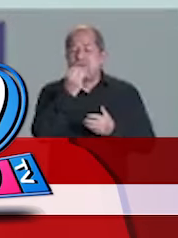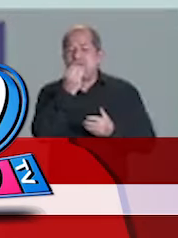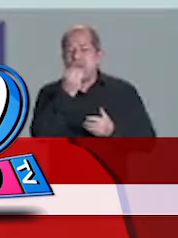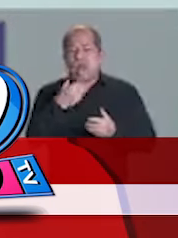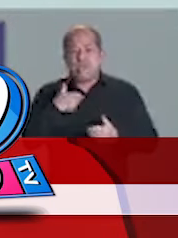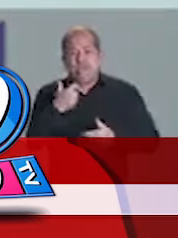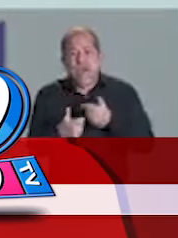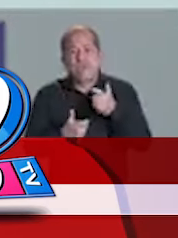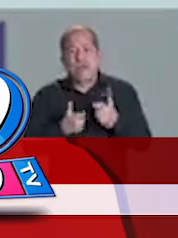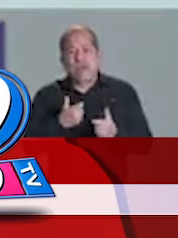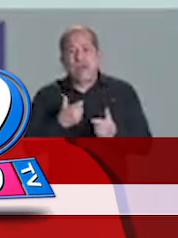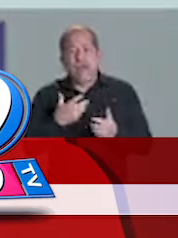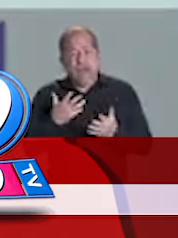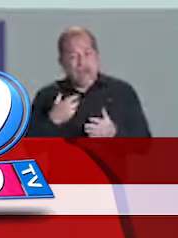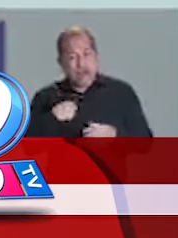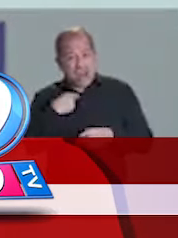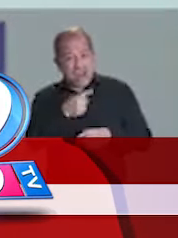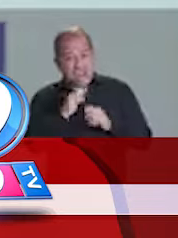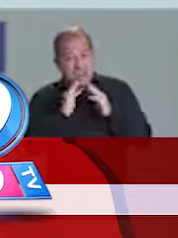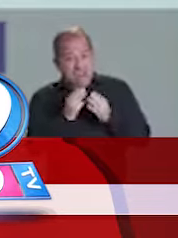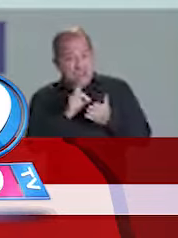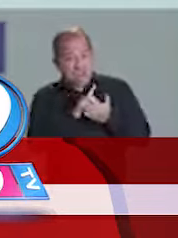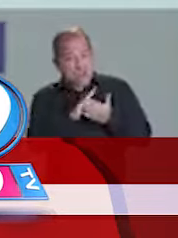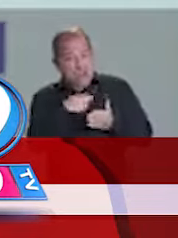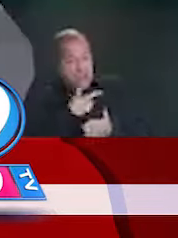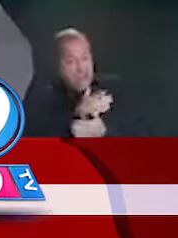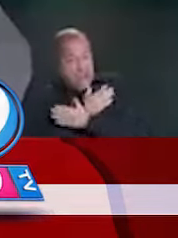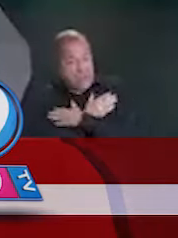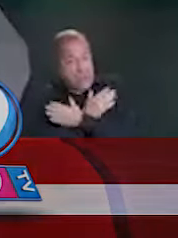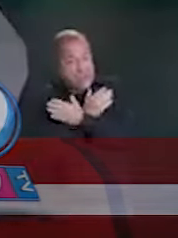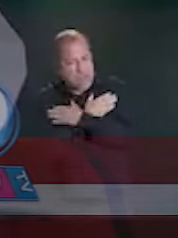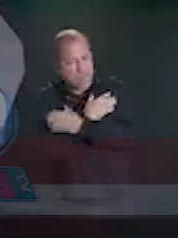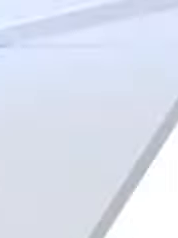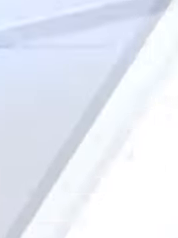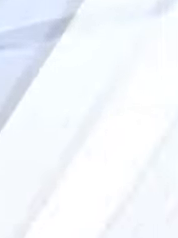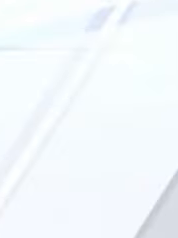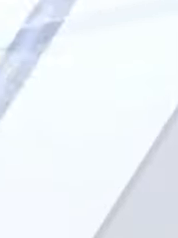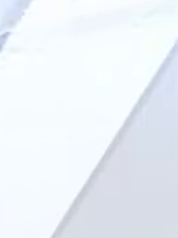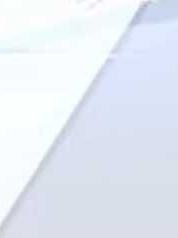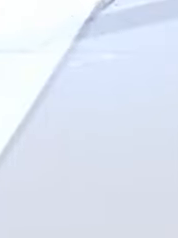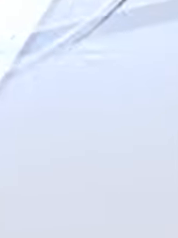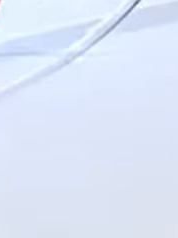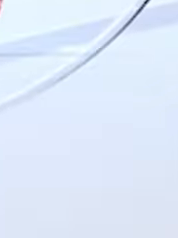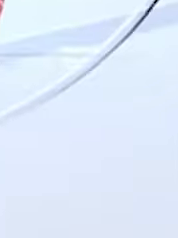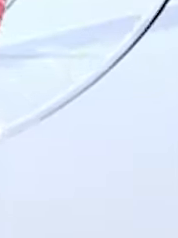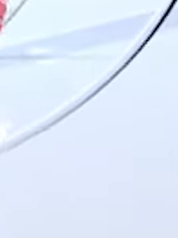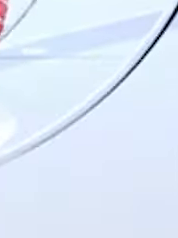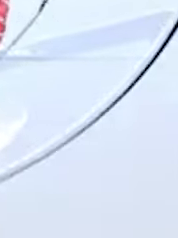vamos Sheinbaum a aplicar la ley y te voy a acompañar. Y no puedo presumir sus credenciales científicas. Gracias.